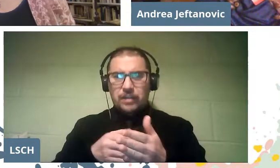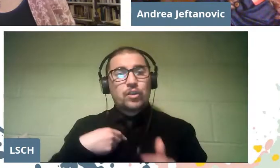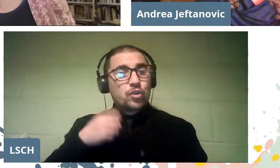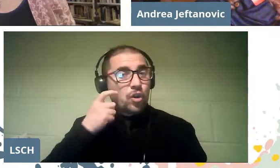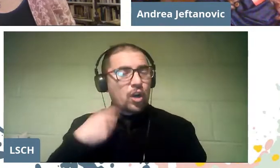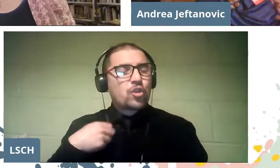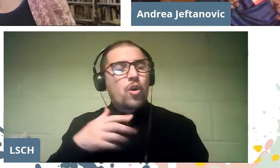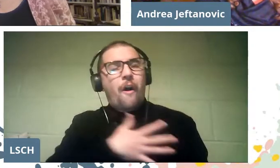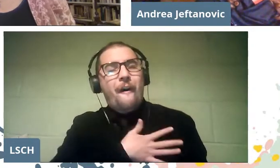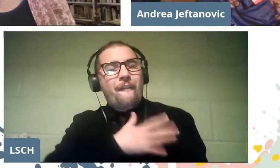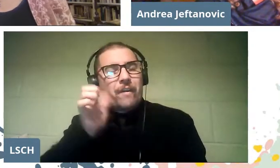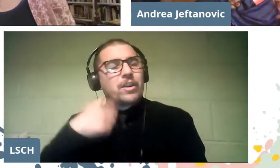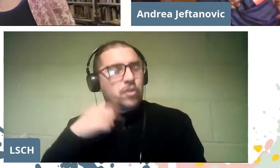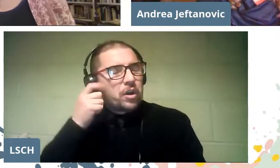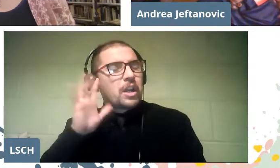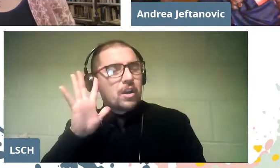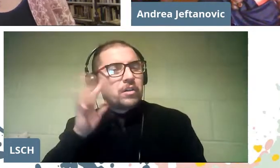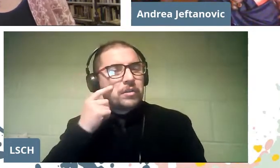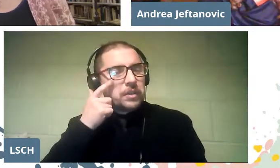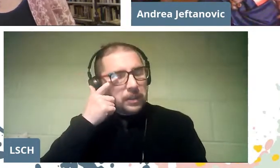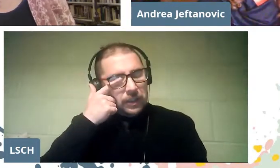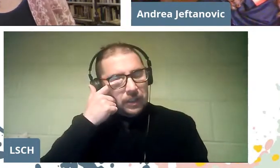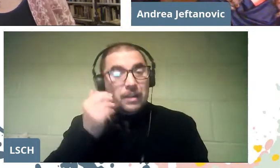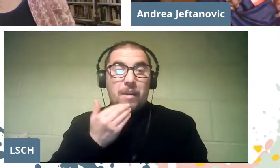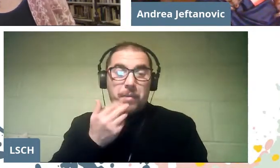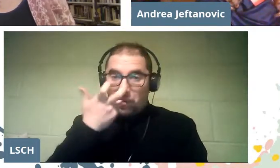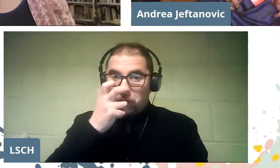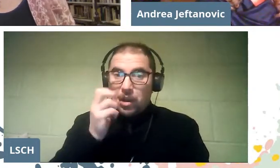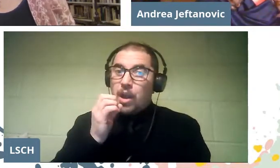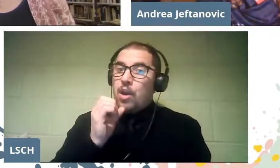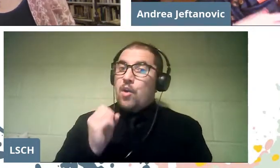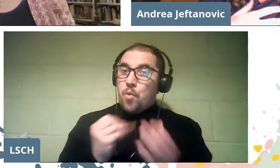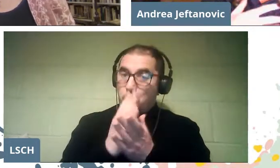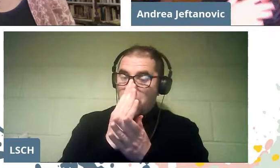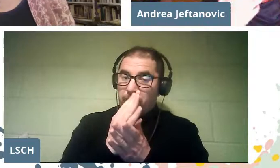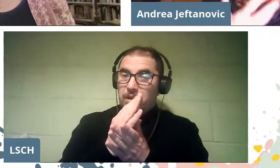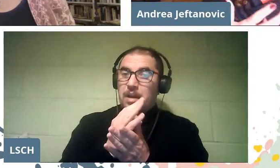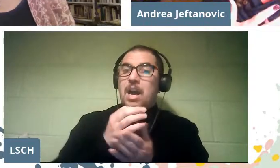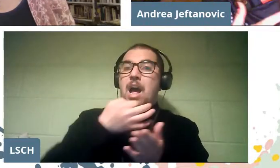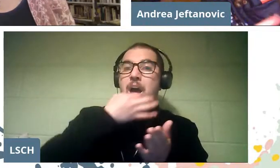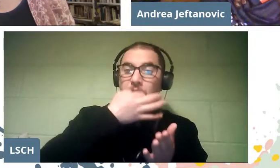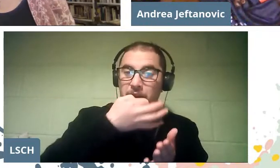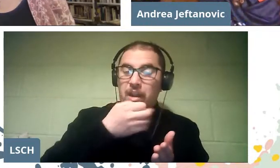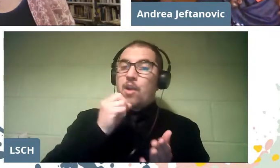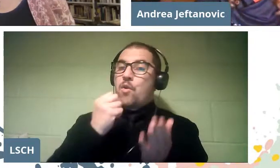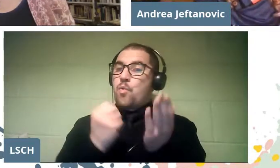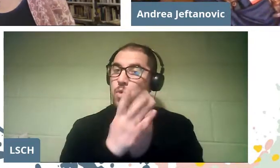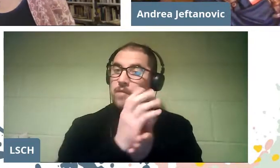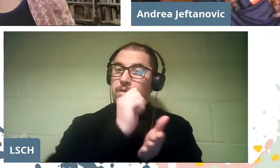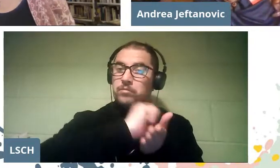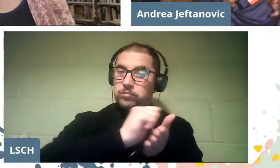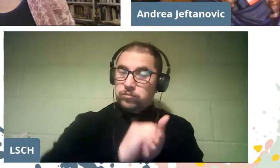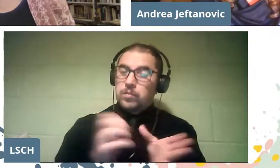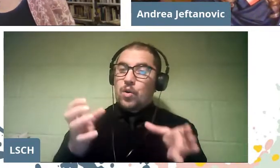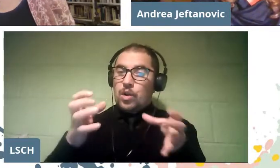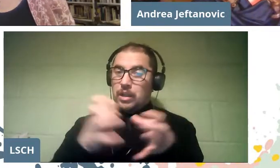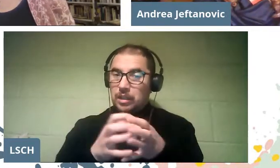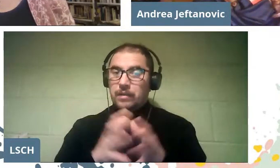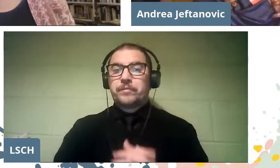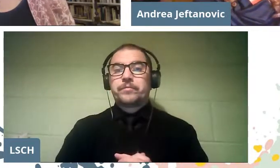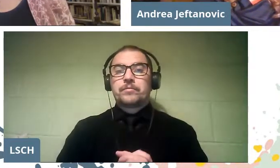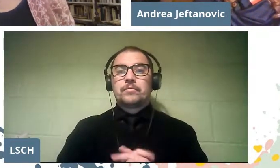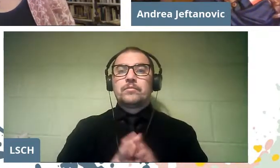tengo la esperanza y también tengo mucha curiosidad por esa voz más performática, esa voz más colectiva, que de algún modo se ha